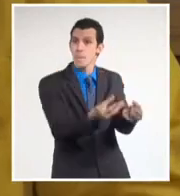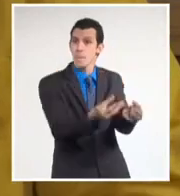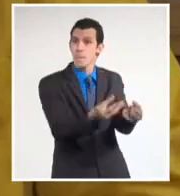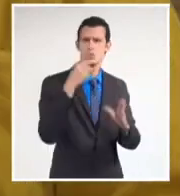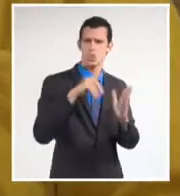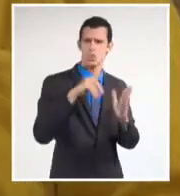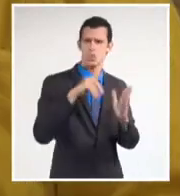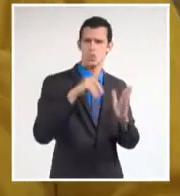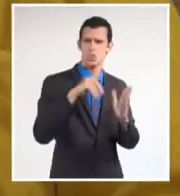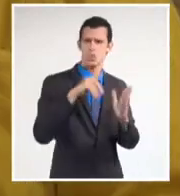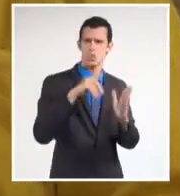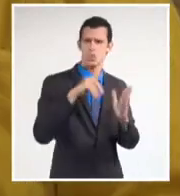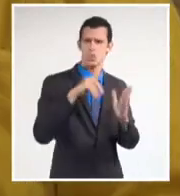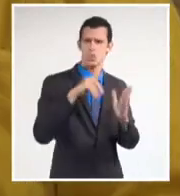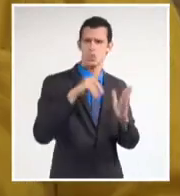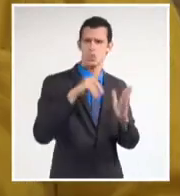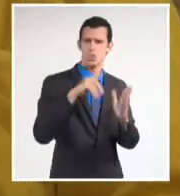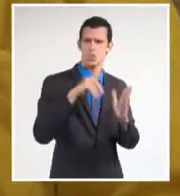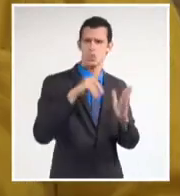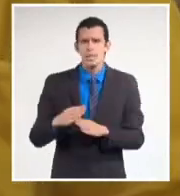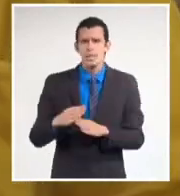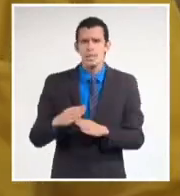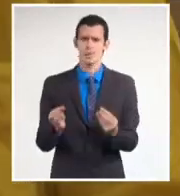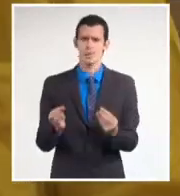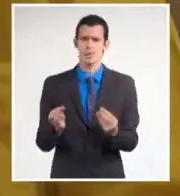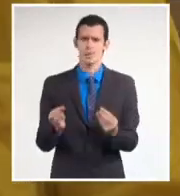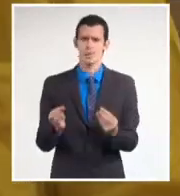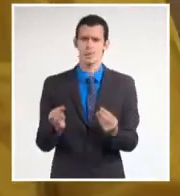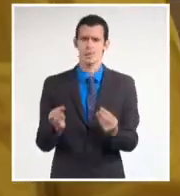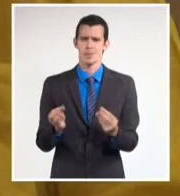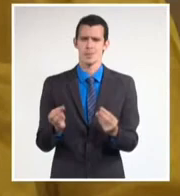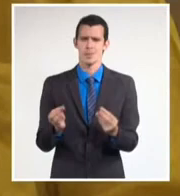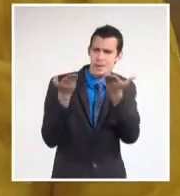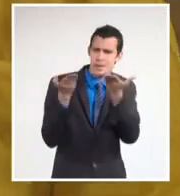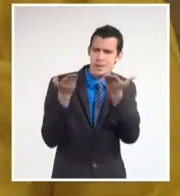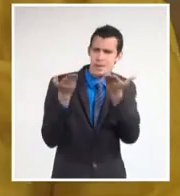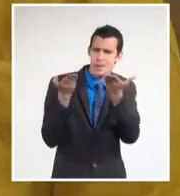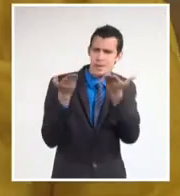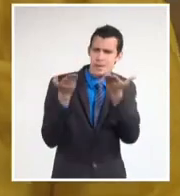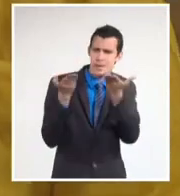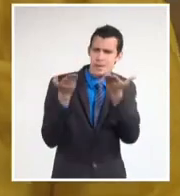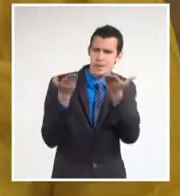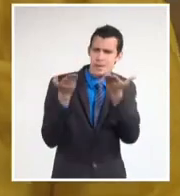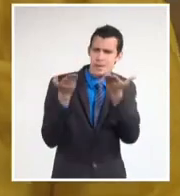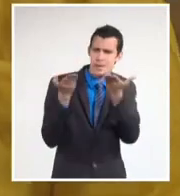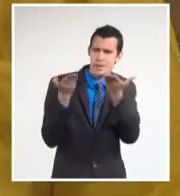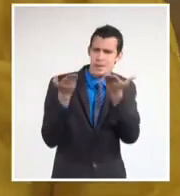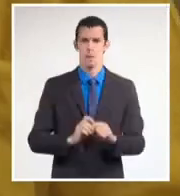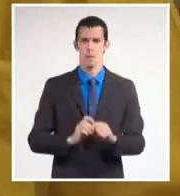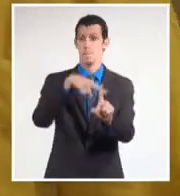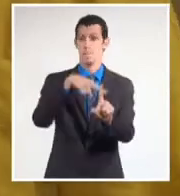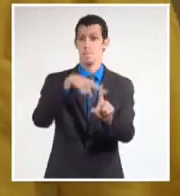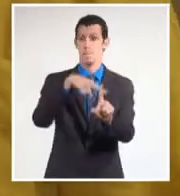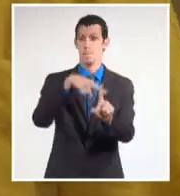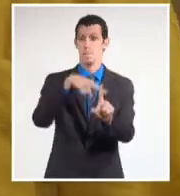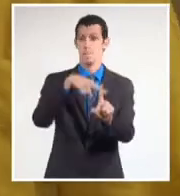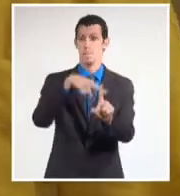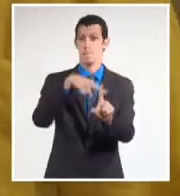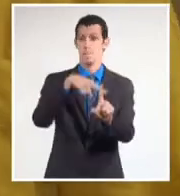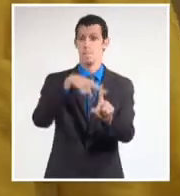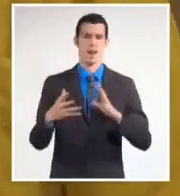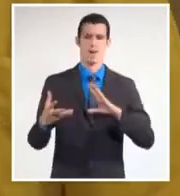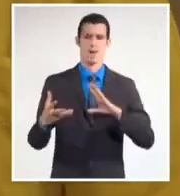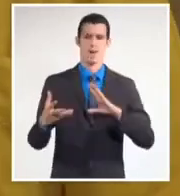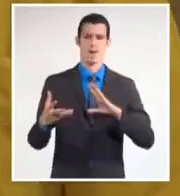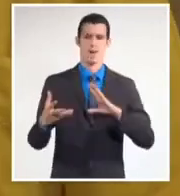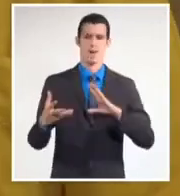comunidades cañeras y las batallas azucareras para buscar esa identidad que nosotros tenemos que tener entre la industria, las comunidades y la población